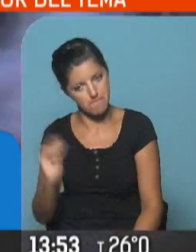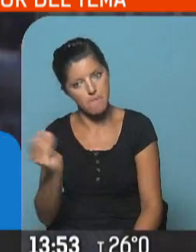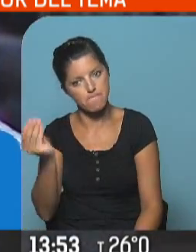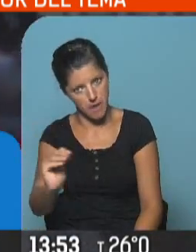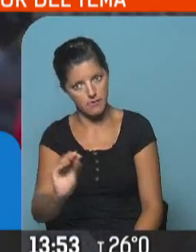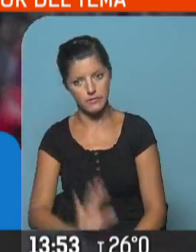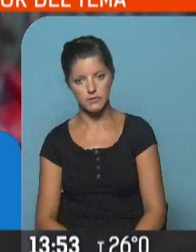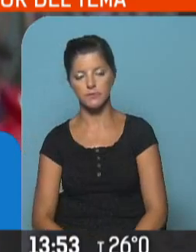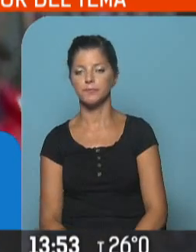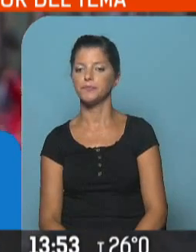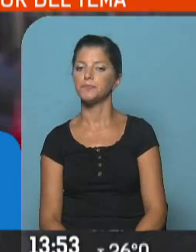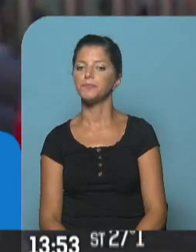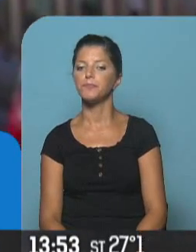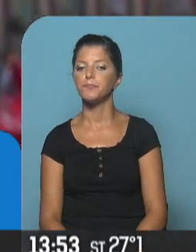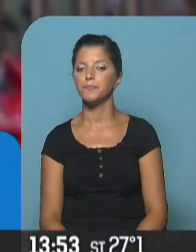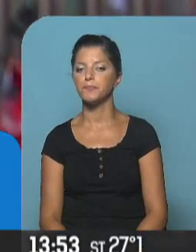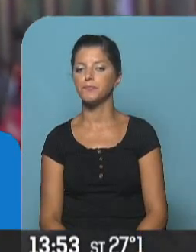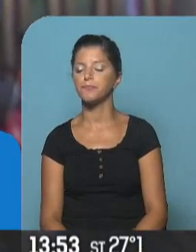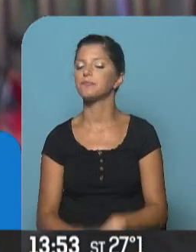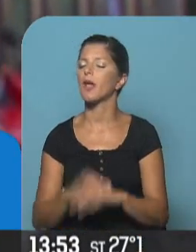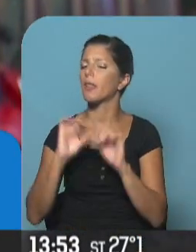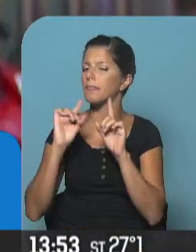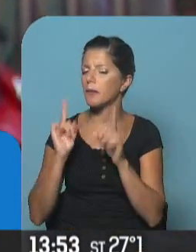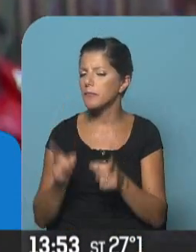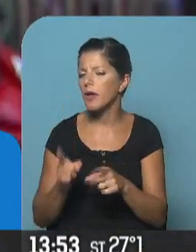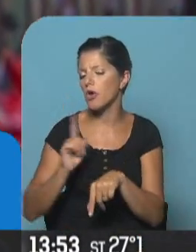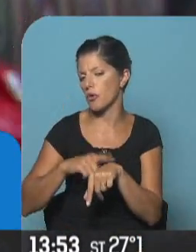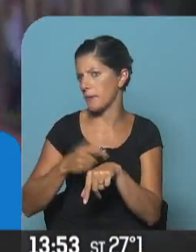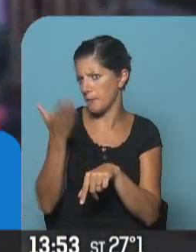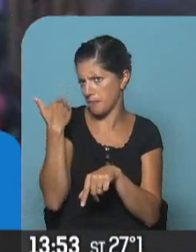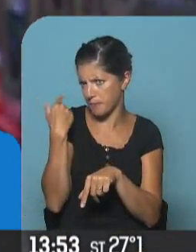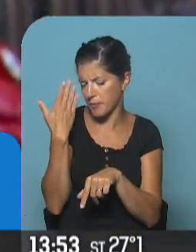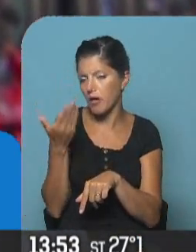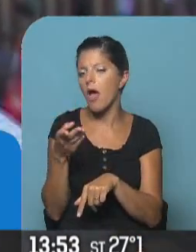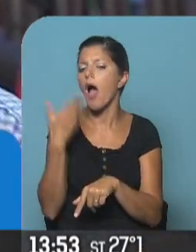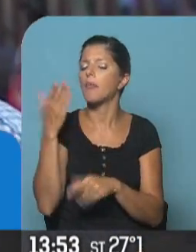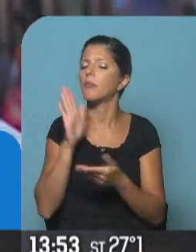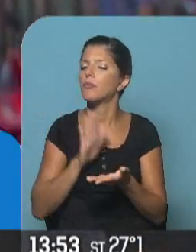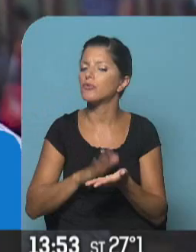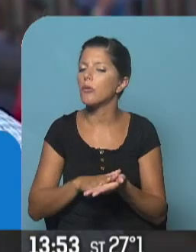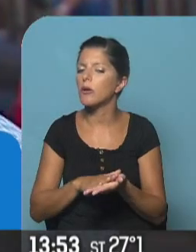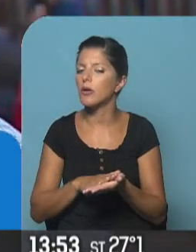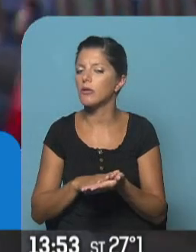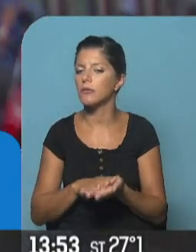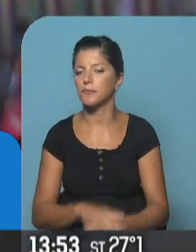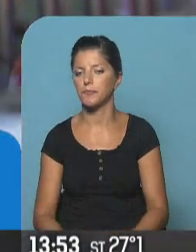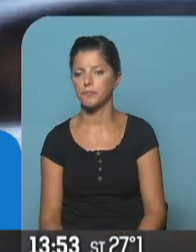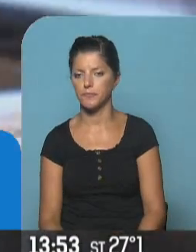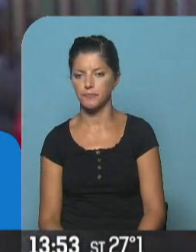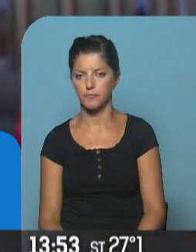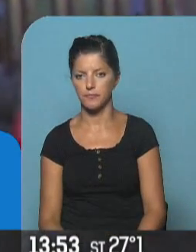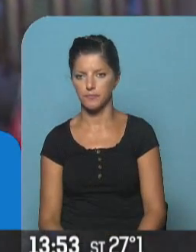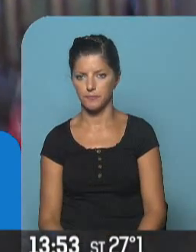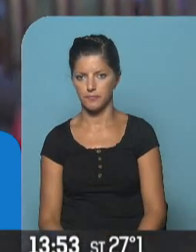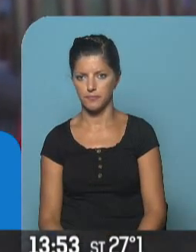logros en ese sentido. Abdel, también se habló en las últimas horas, a partir de esta polémica, que había o se